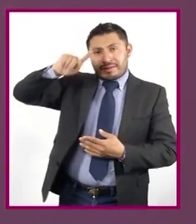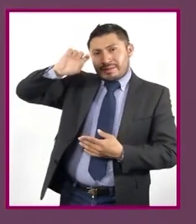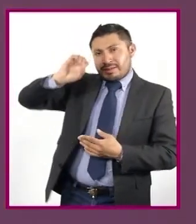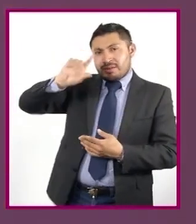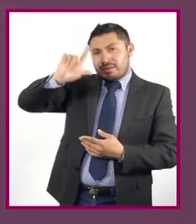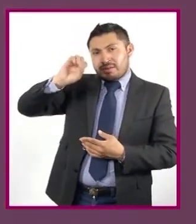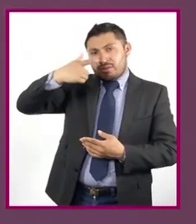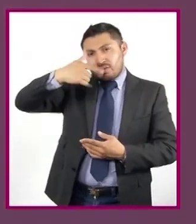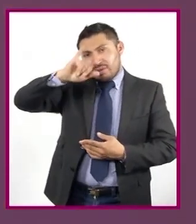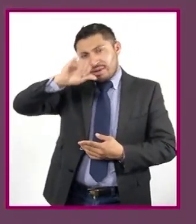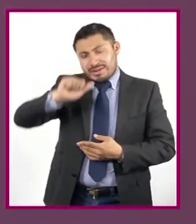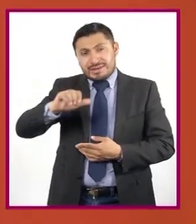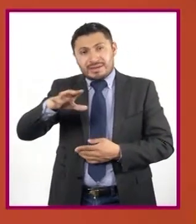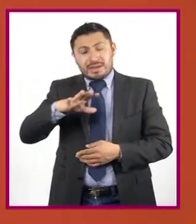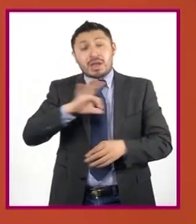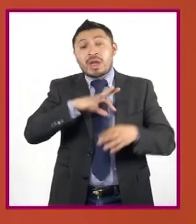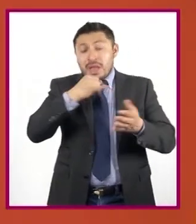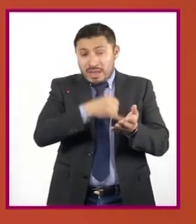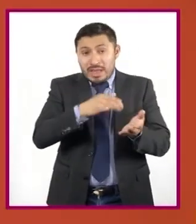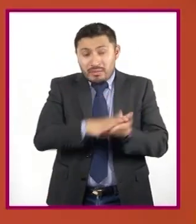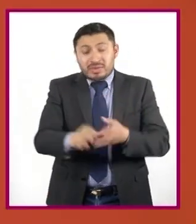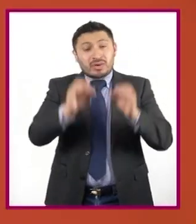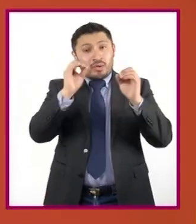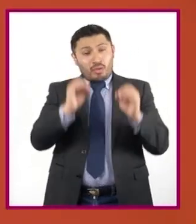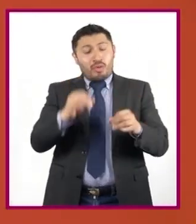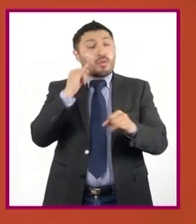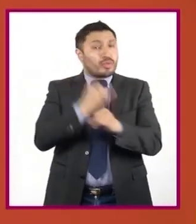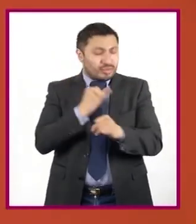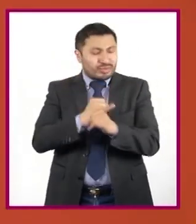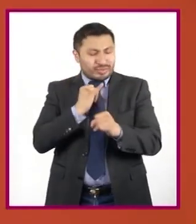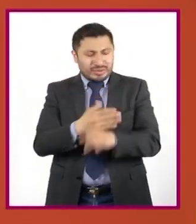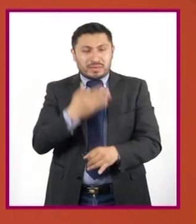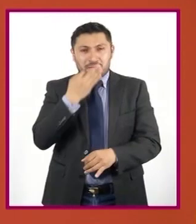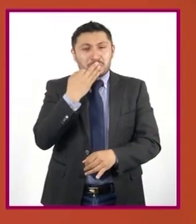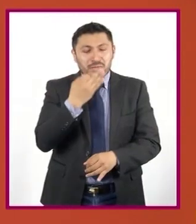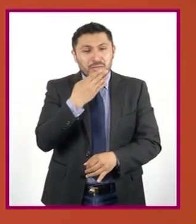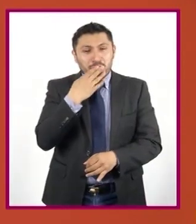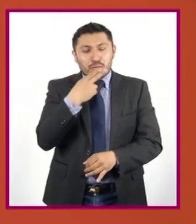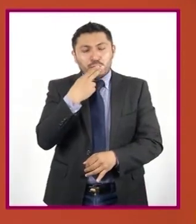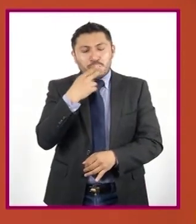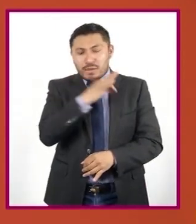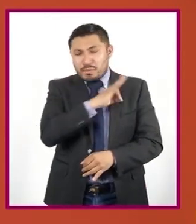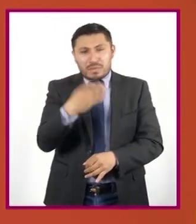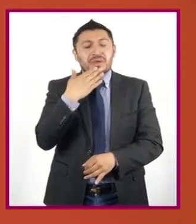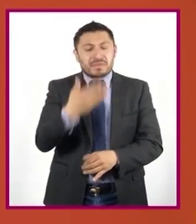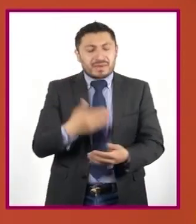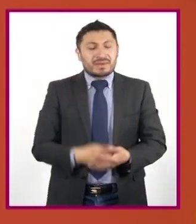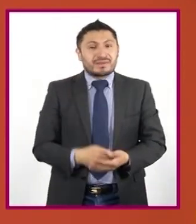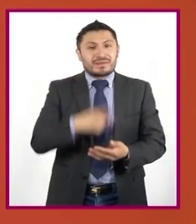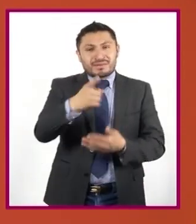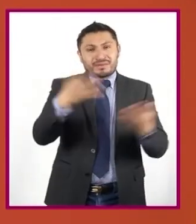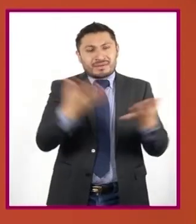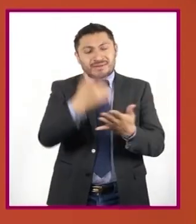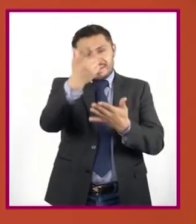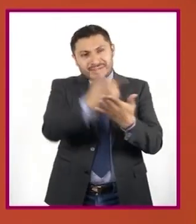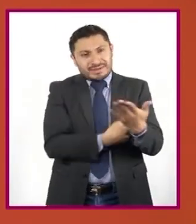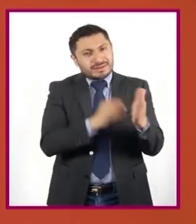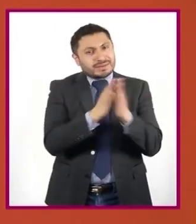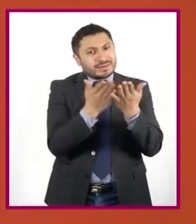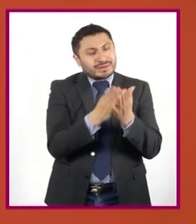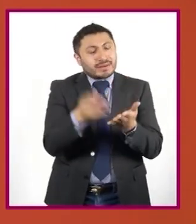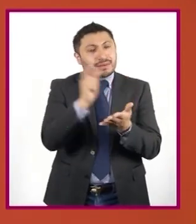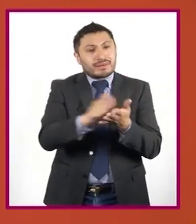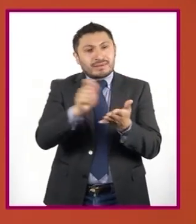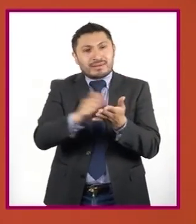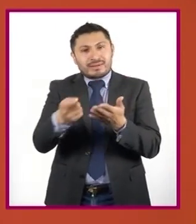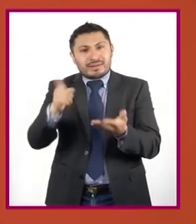sea de manera física o bien consultados en páginas de internet. Generen sus referencias bibliográficas y